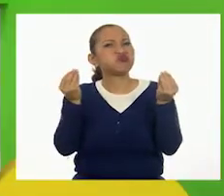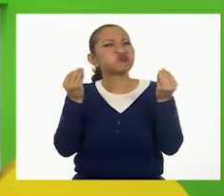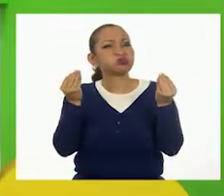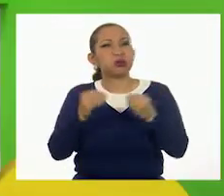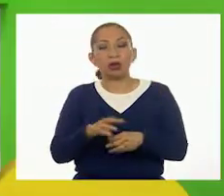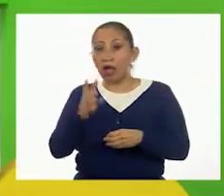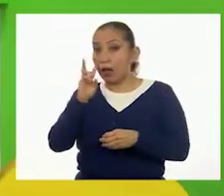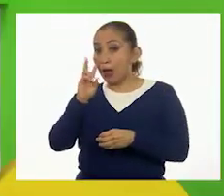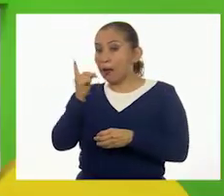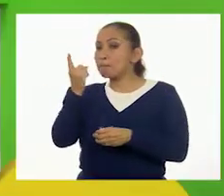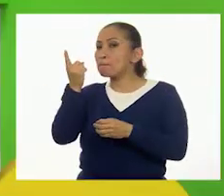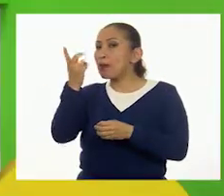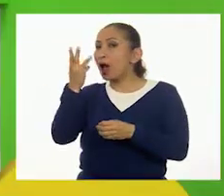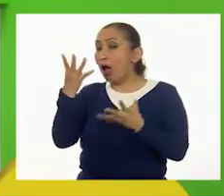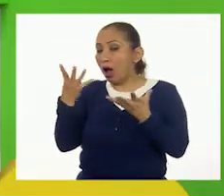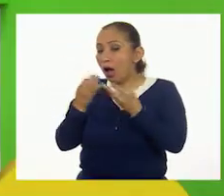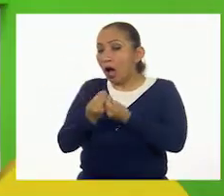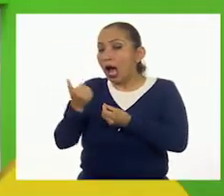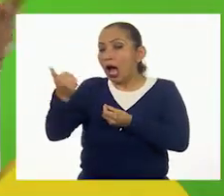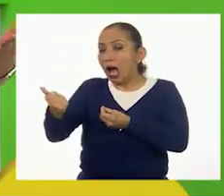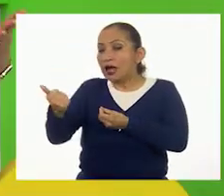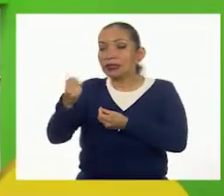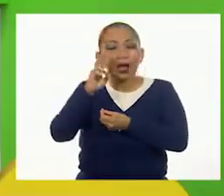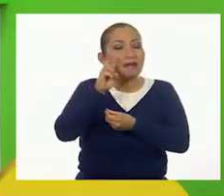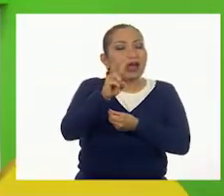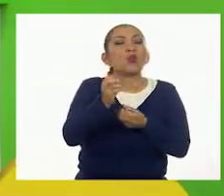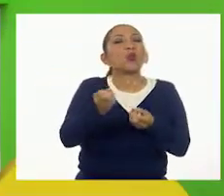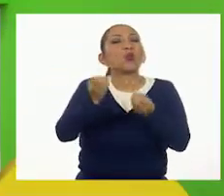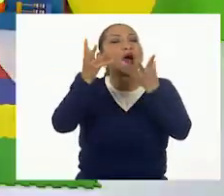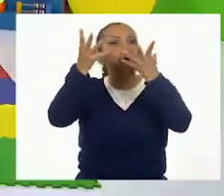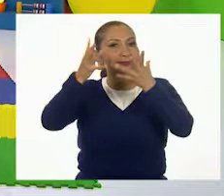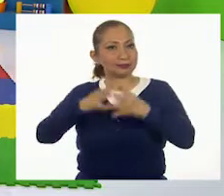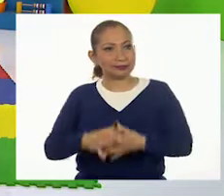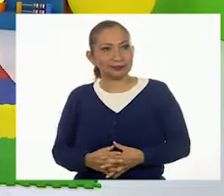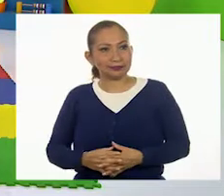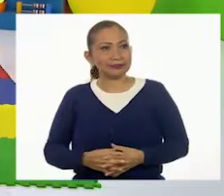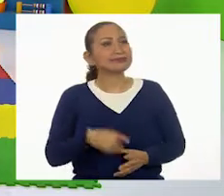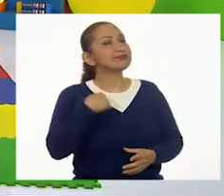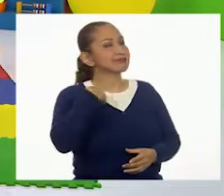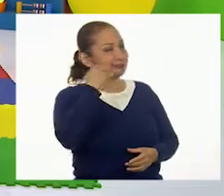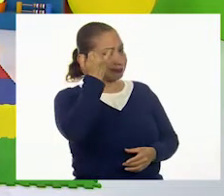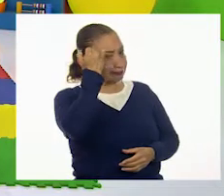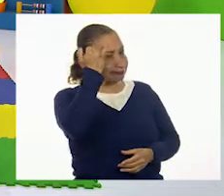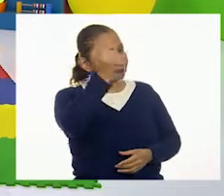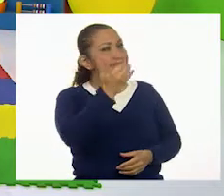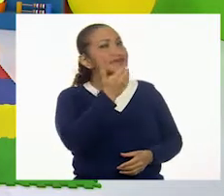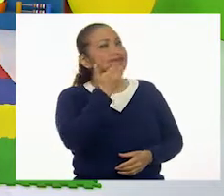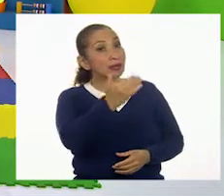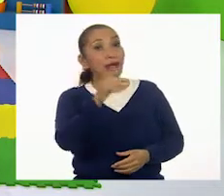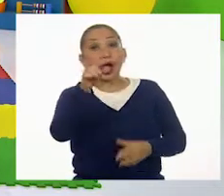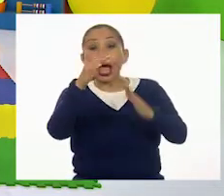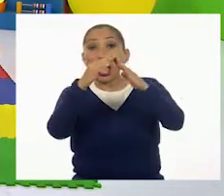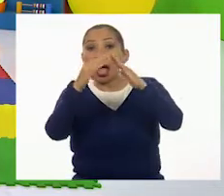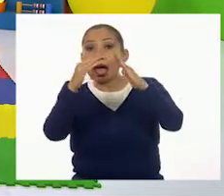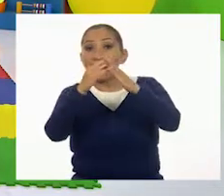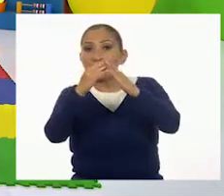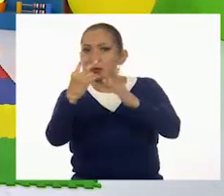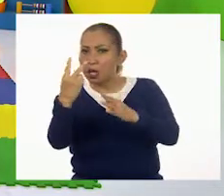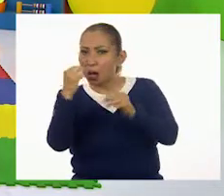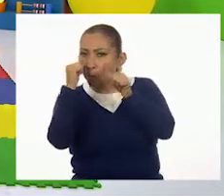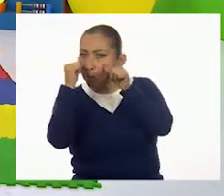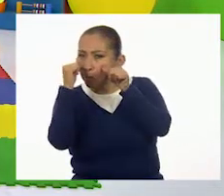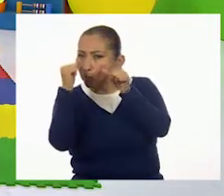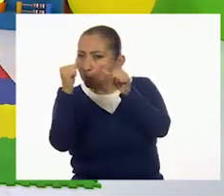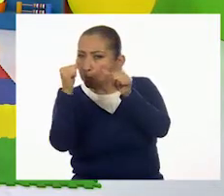¿Qué te parece si contamos juntas cada colección para saberlo? Me encanta esa idea. En casa, observen con